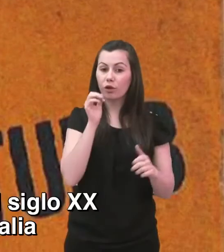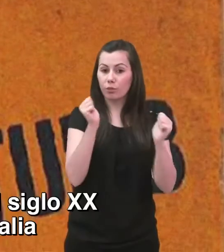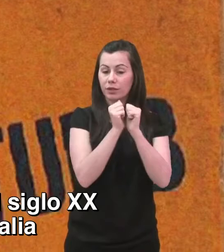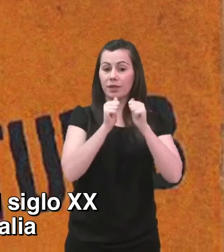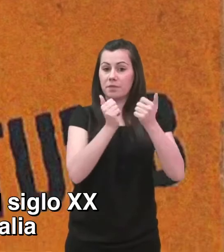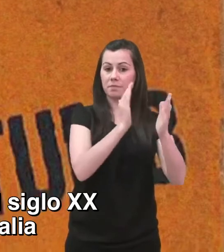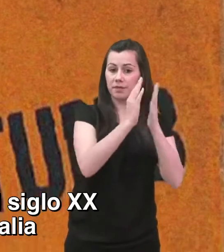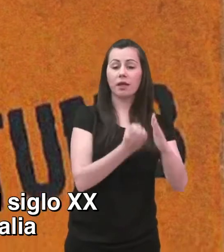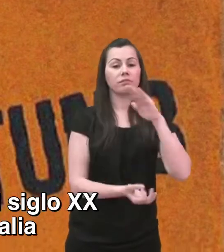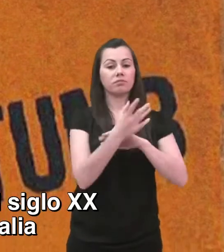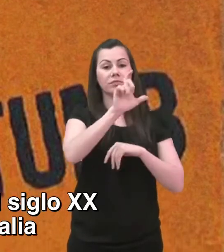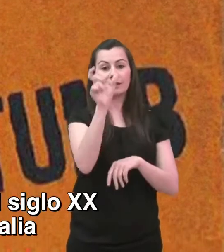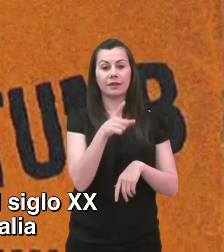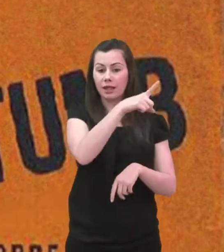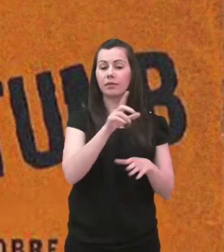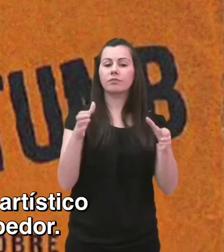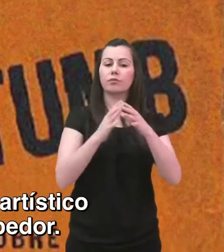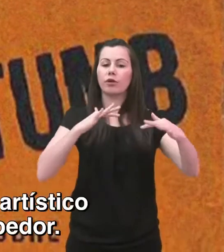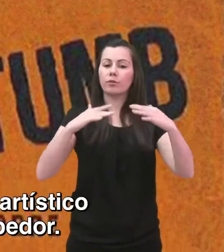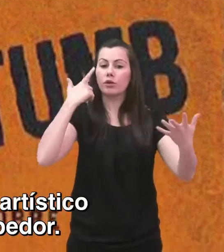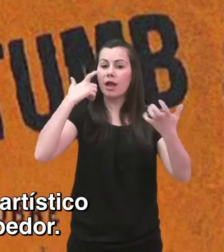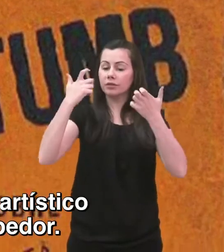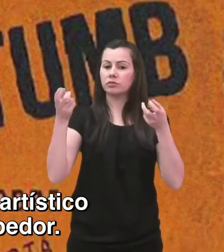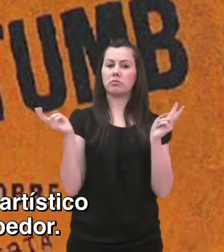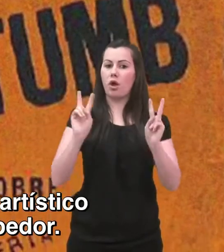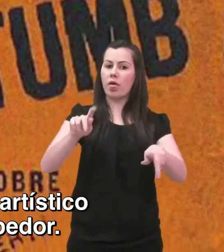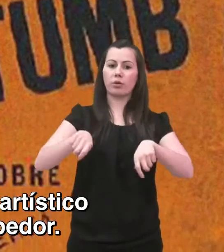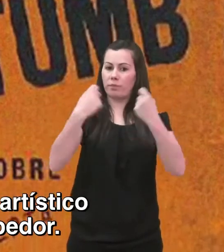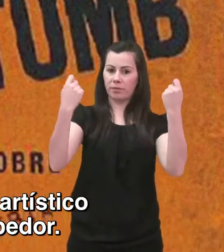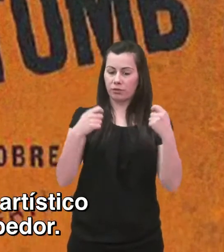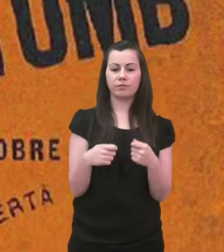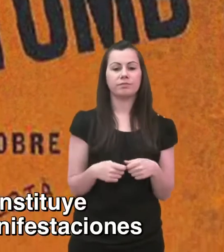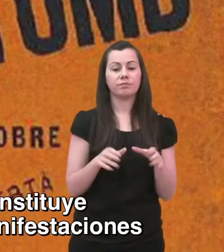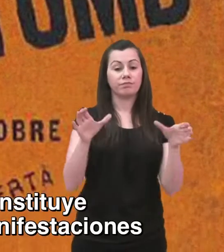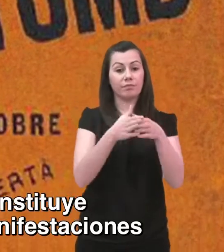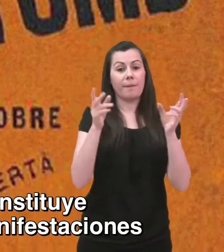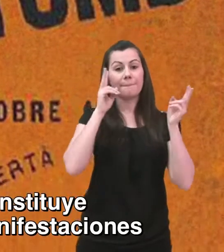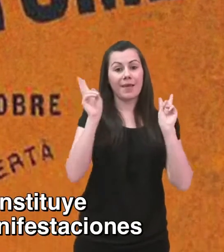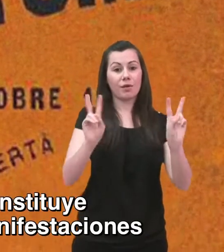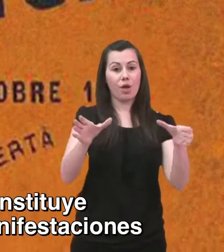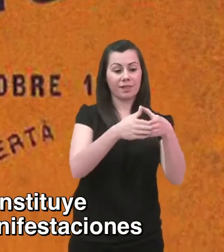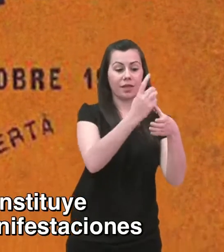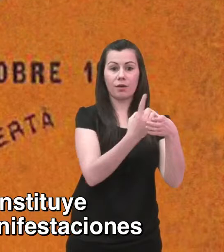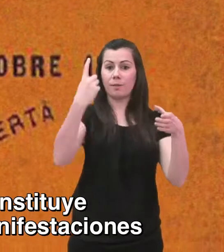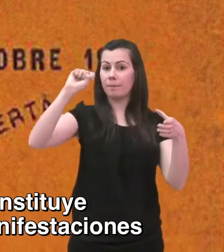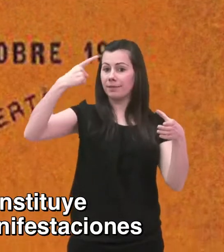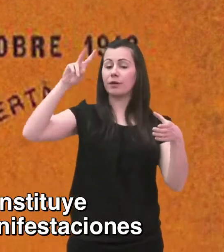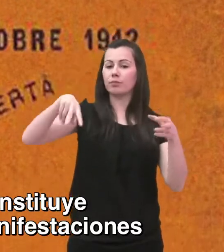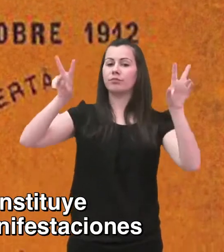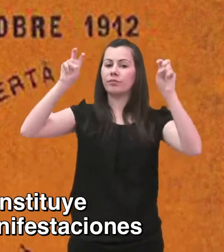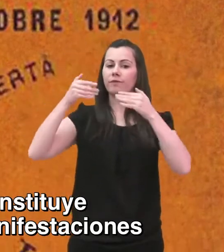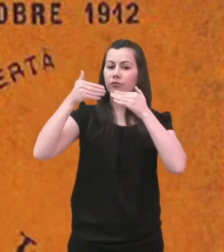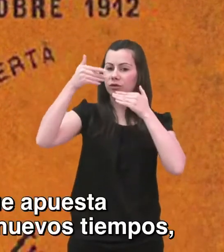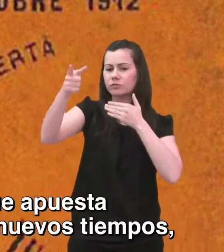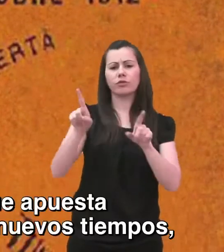A comienzos del siglo XX surge en Italia un movimiento artístico audaz y rompedor. El futurismo constituye la primera de